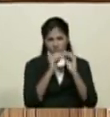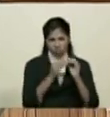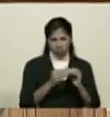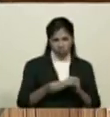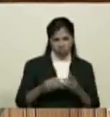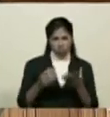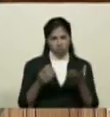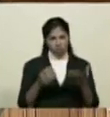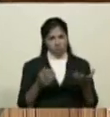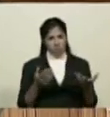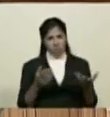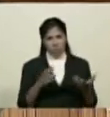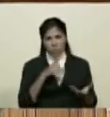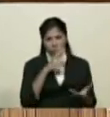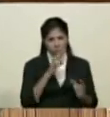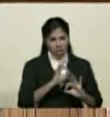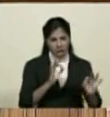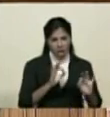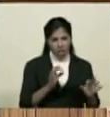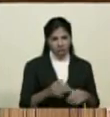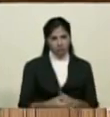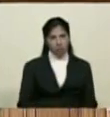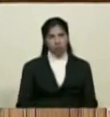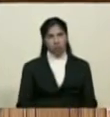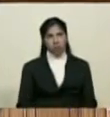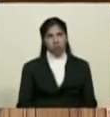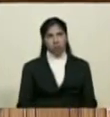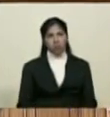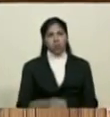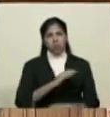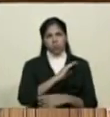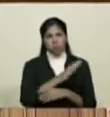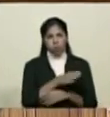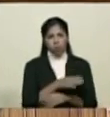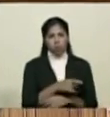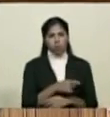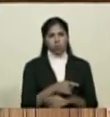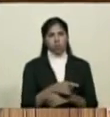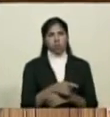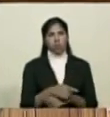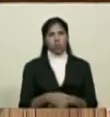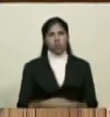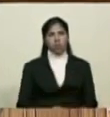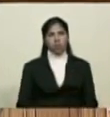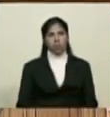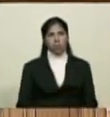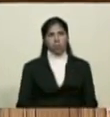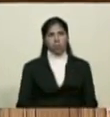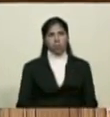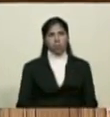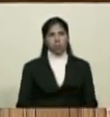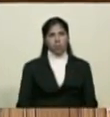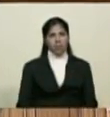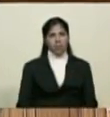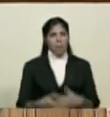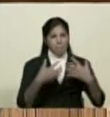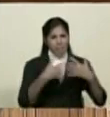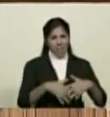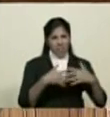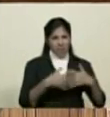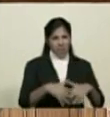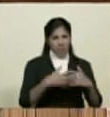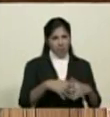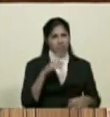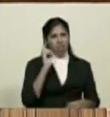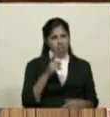las instalaciones, lo que originó una investigación penal por la compra de dos monoboyas y unos brazos de carga que debían ser reemplazados e